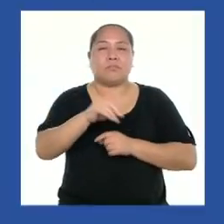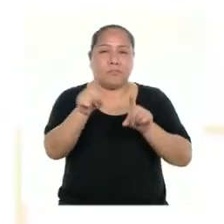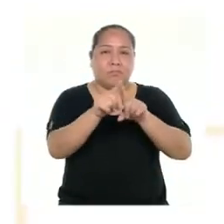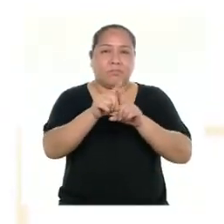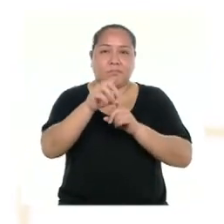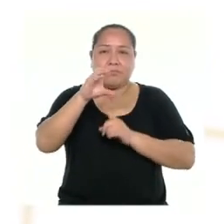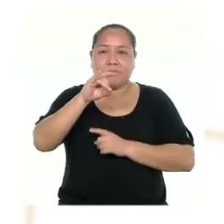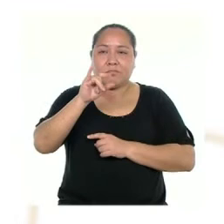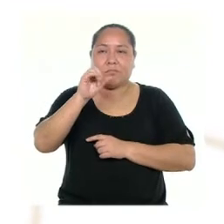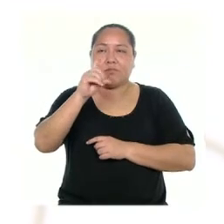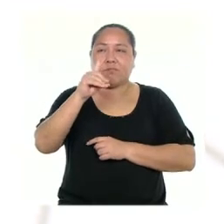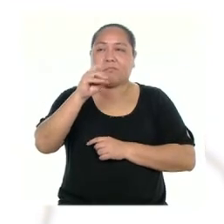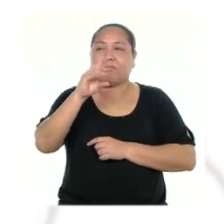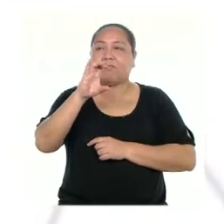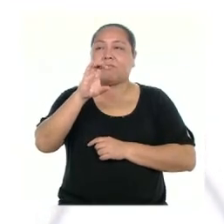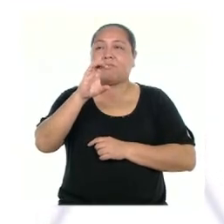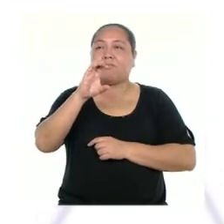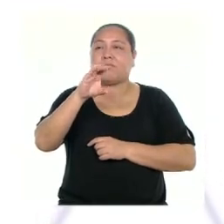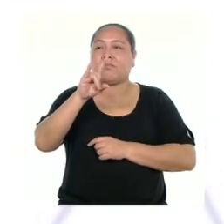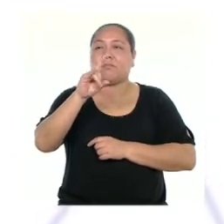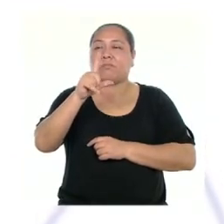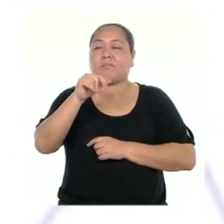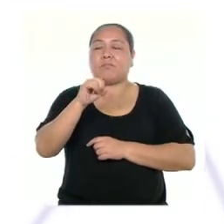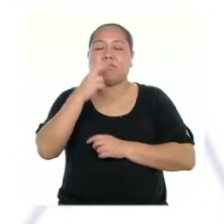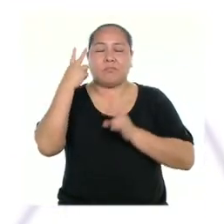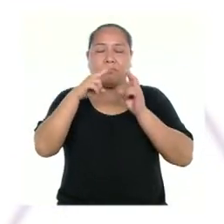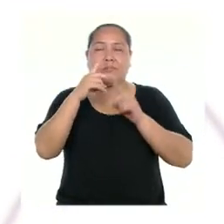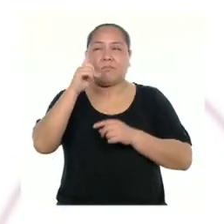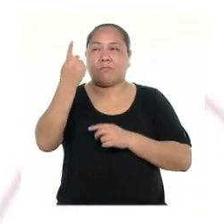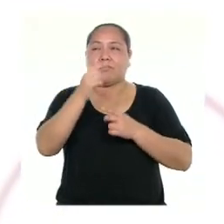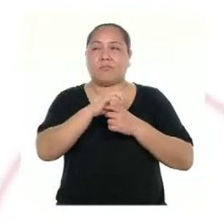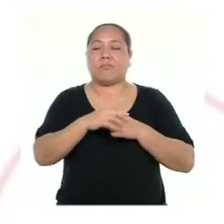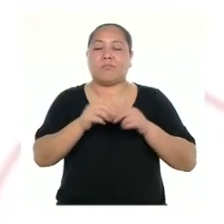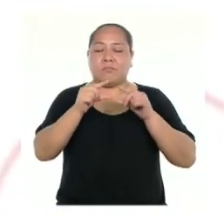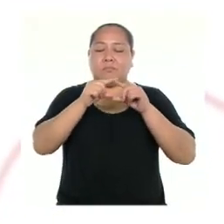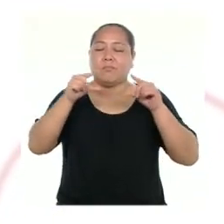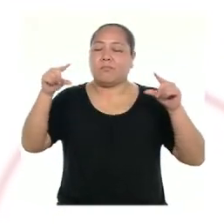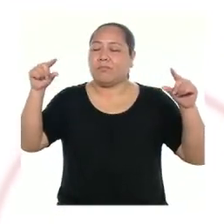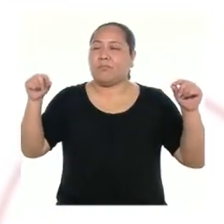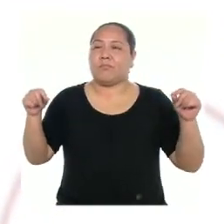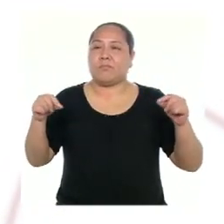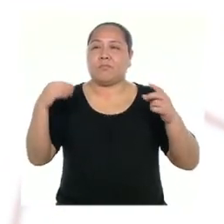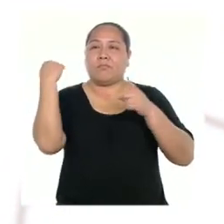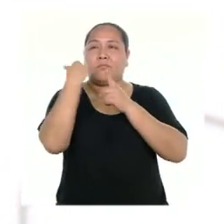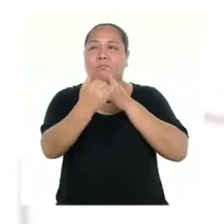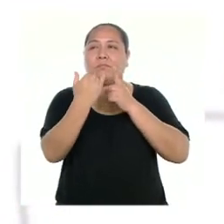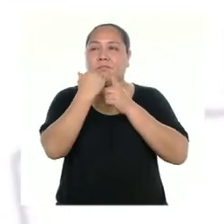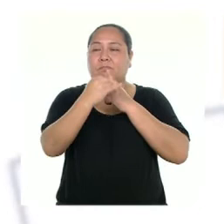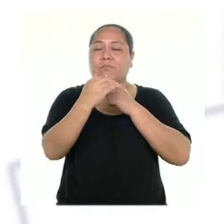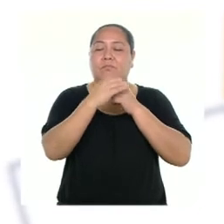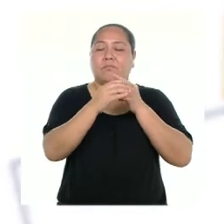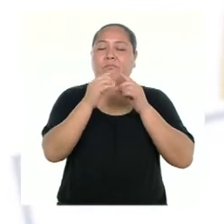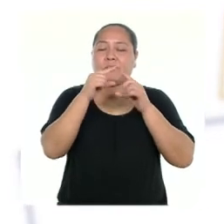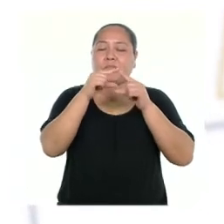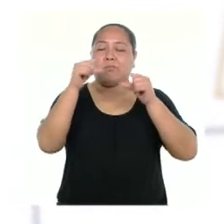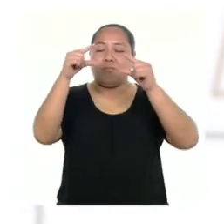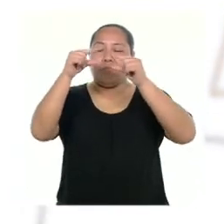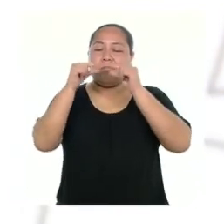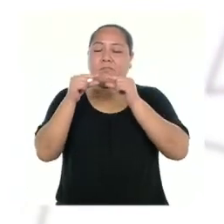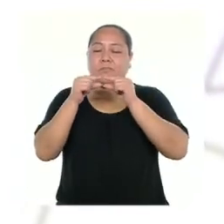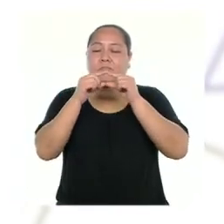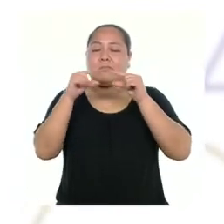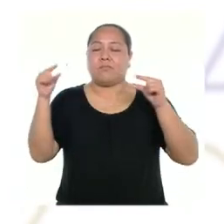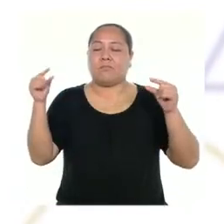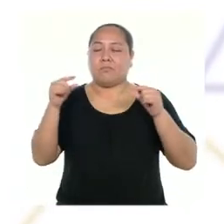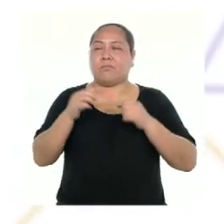refieres. Veamos el primer método. Usamos unas tiras rectangulares de la mitad del ancho de la cuadrícula del